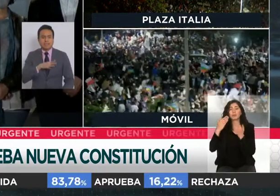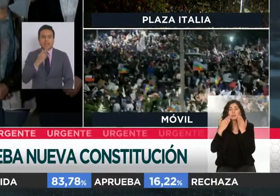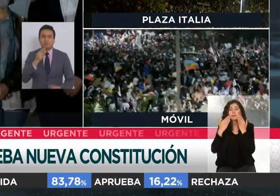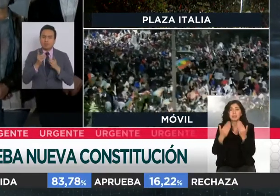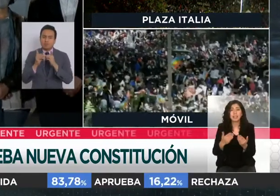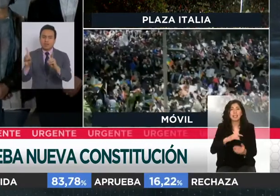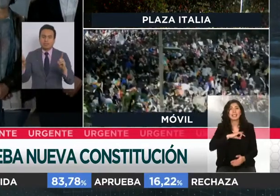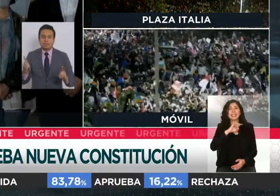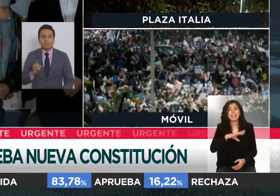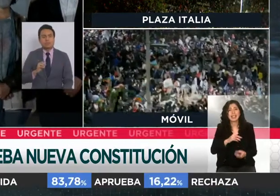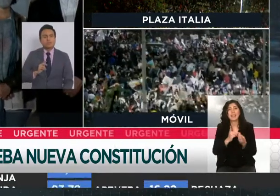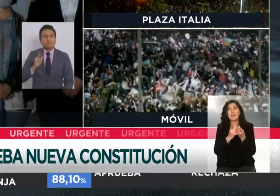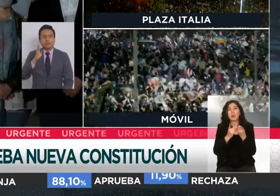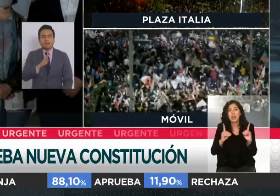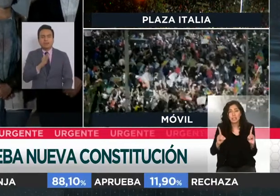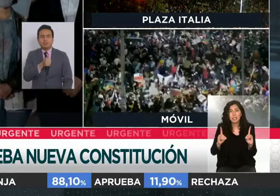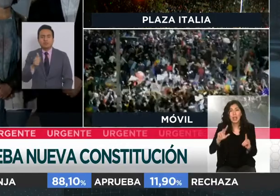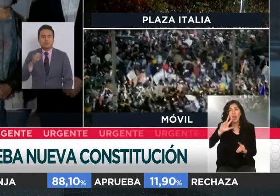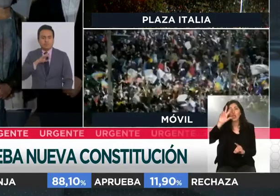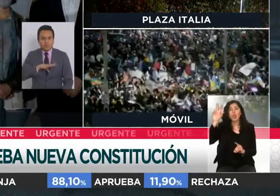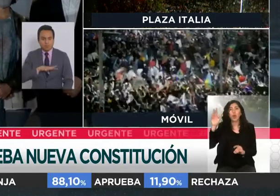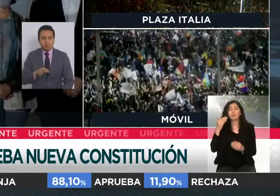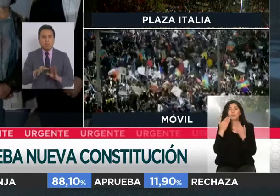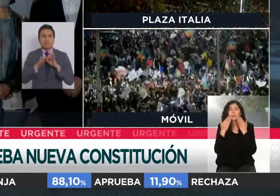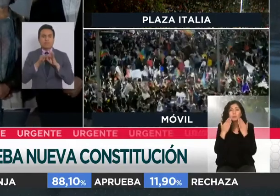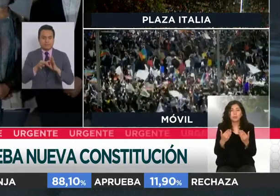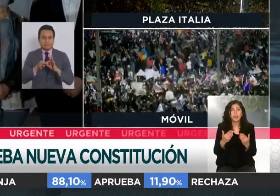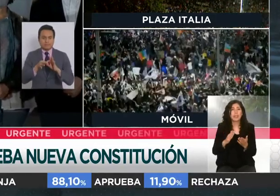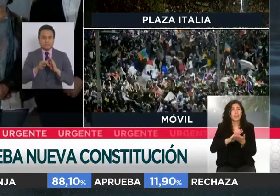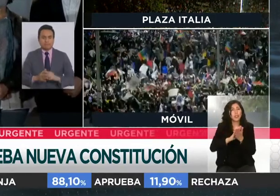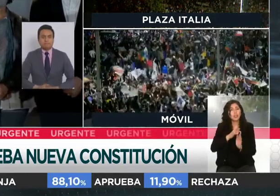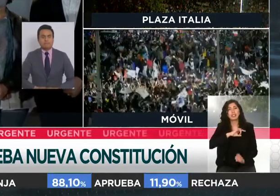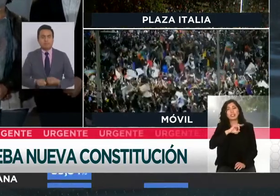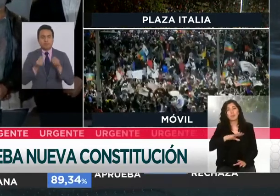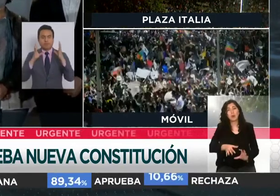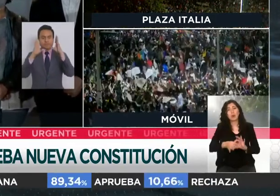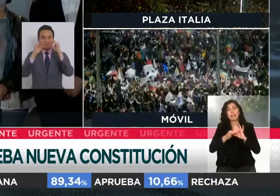Que Dios bendiga a todos los chilenos. Muchas gracias y muy buenas noches.